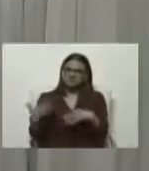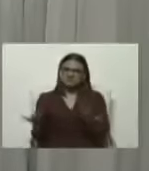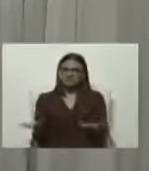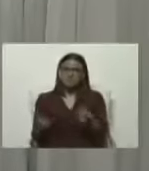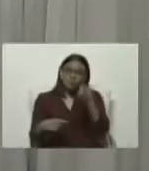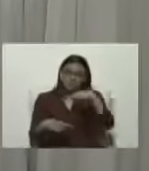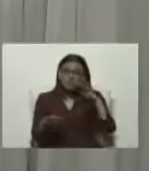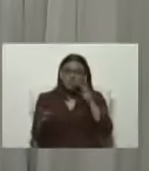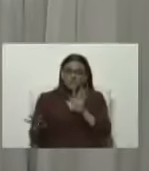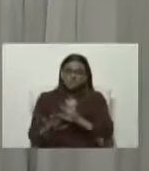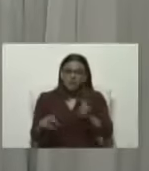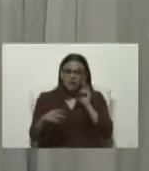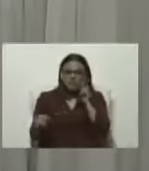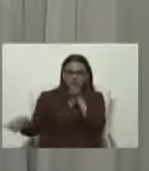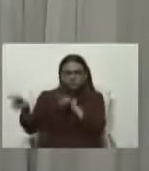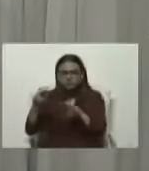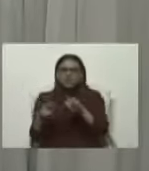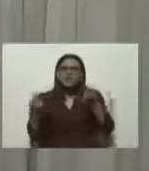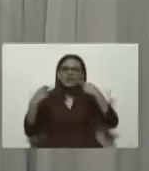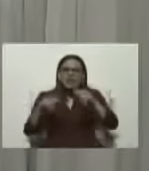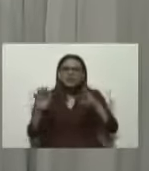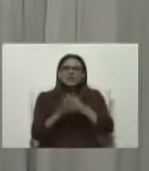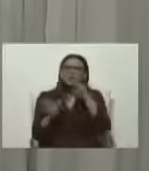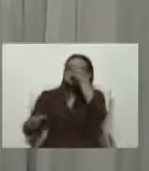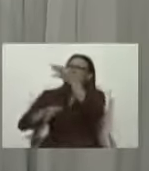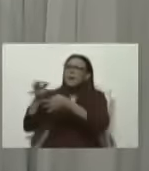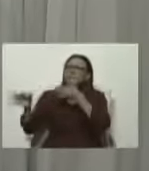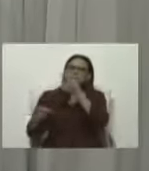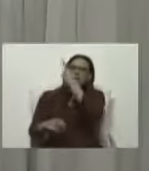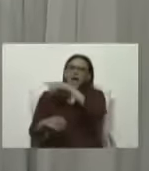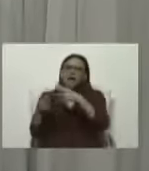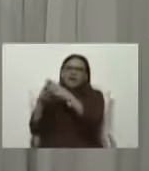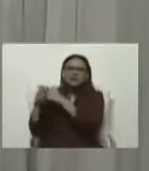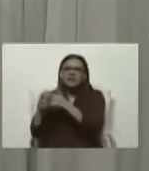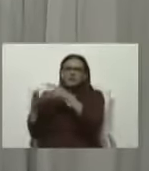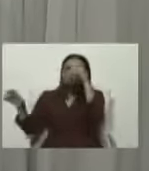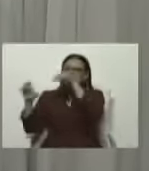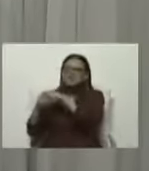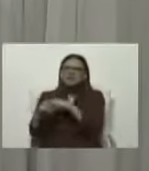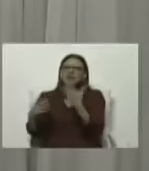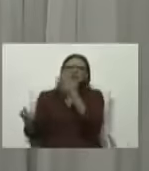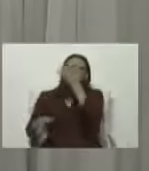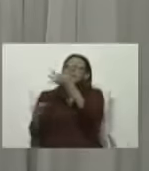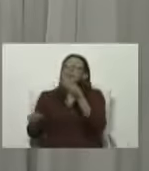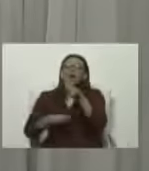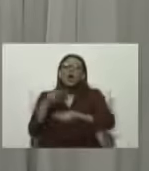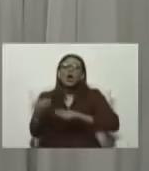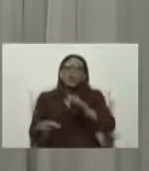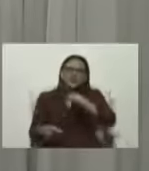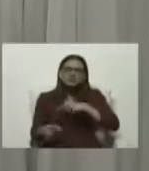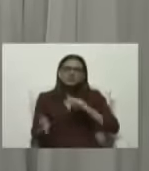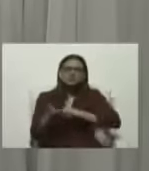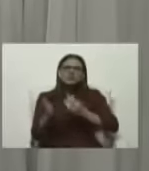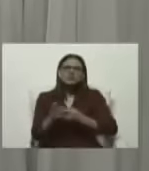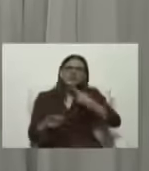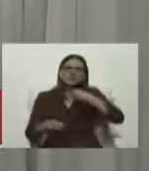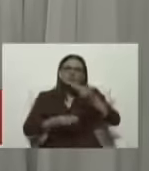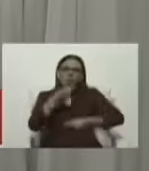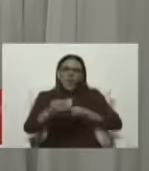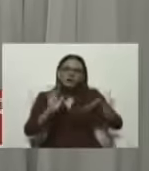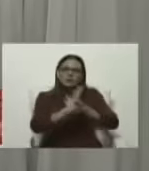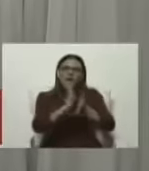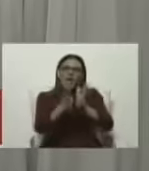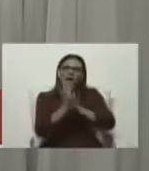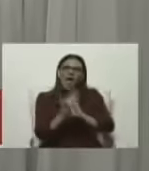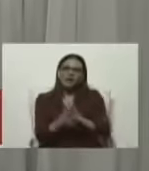Por ejemplo, tratar de explicarle a sus dueños en Estados Unidos, what is one arepa, así dice. ¿Cómo se,